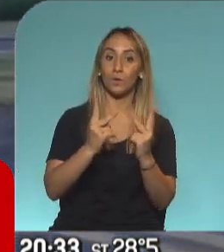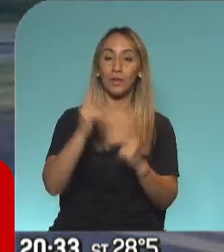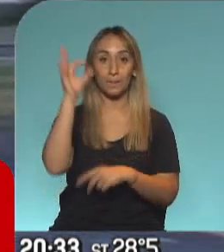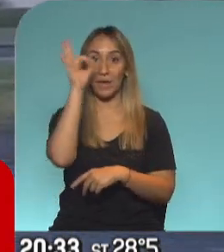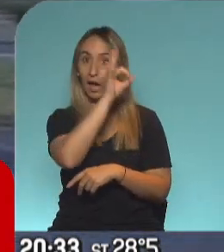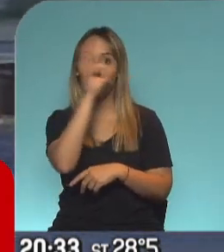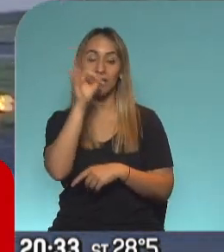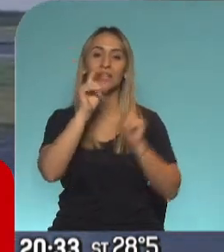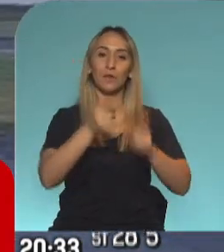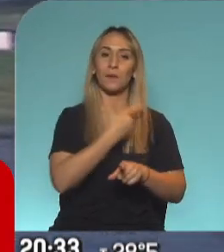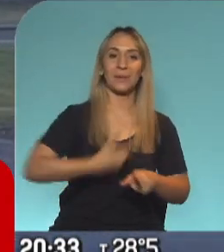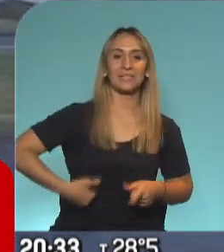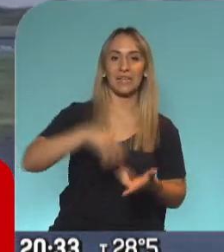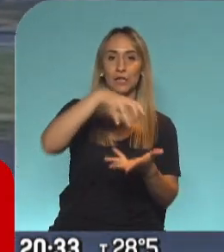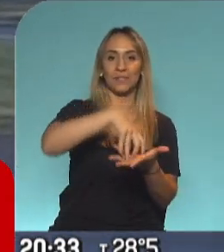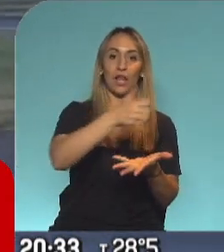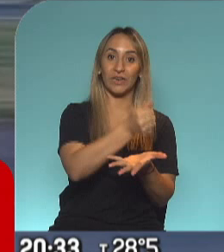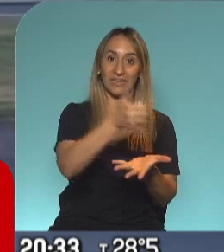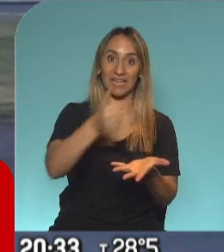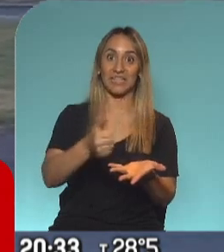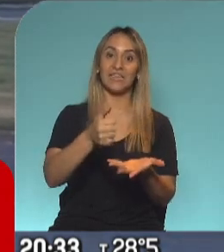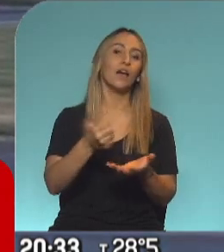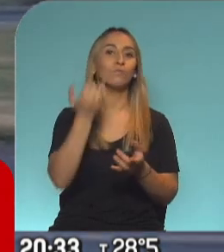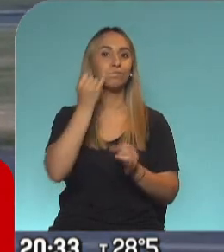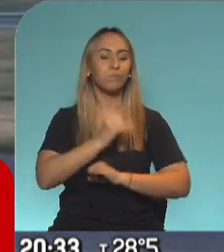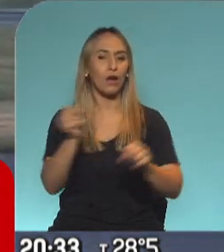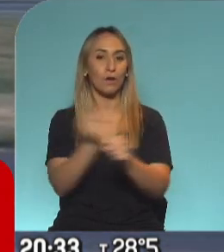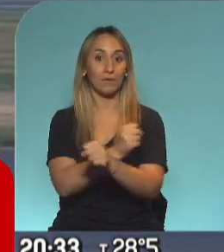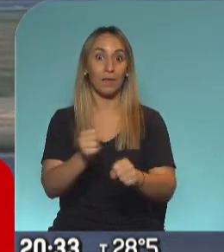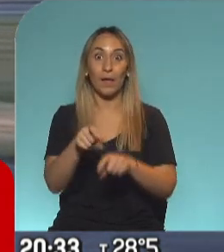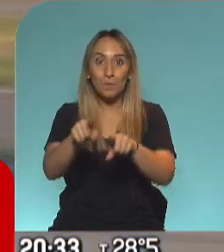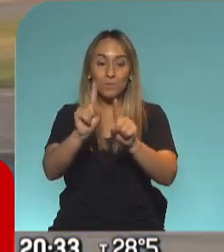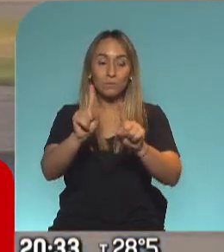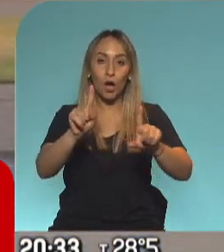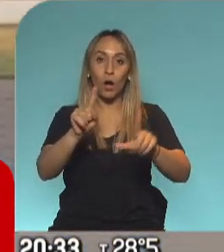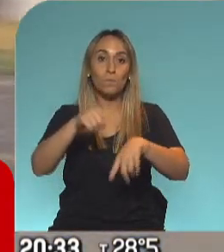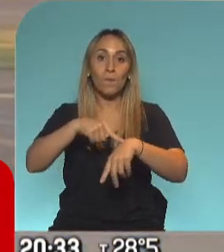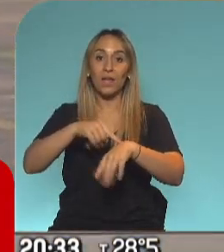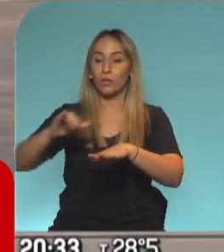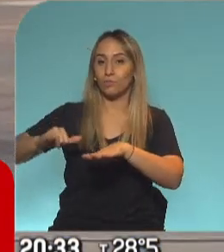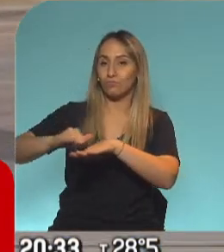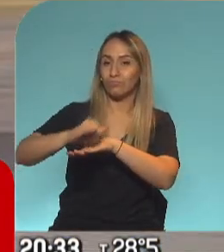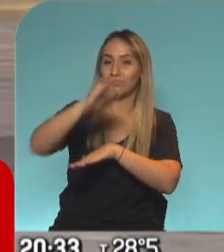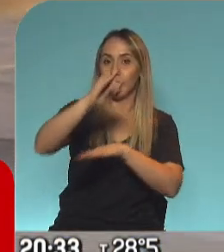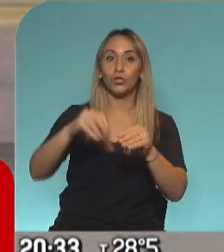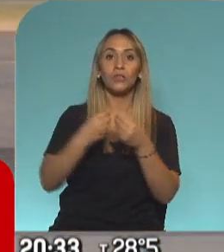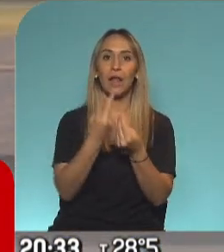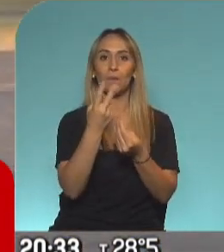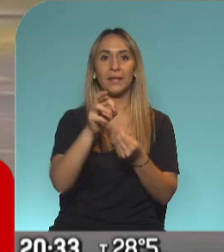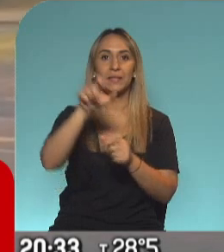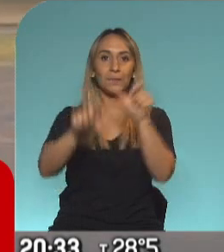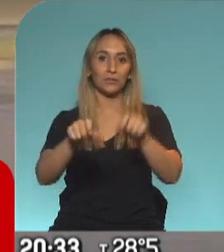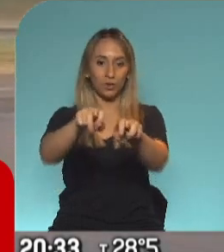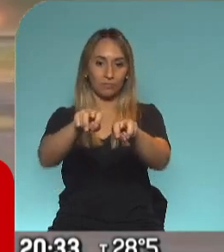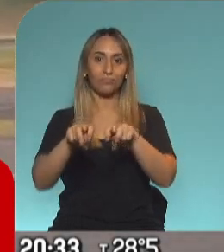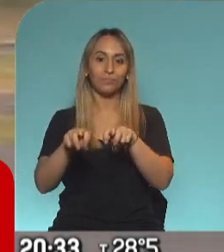Seriani, presidente de Aerolíneas Argentinas. Allí el momento del despegue con una tripulación de 20 personas. Nosotros vamos